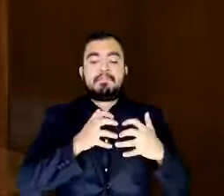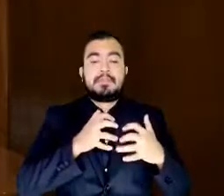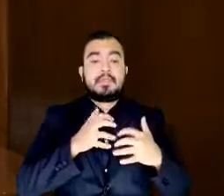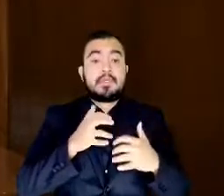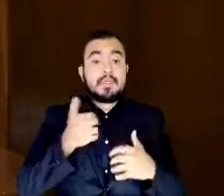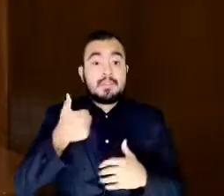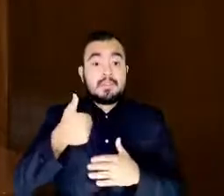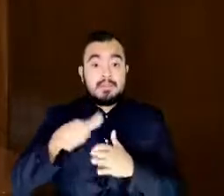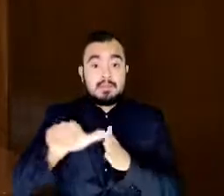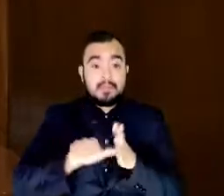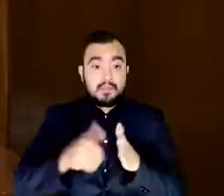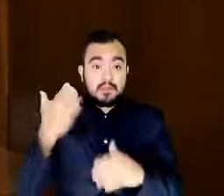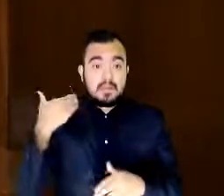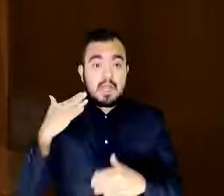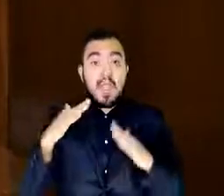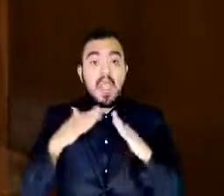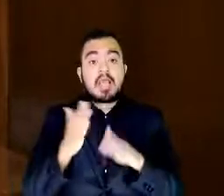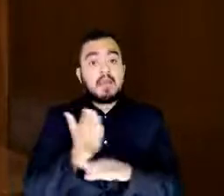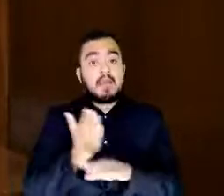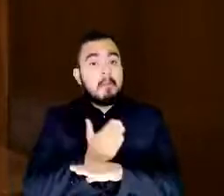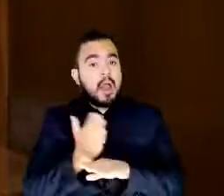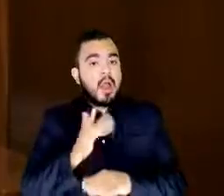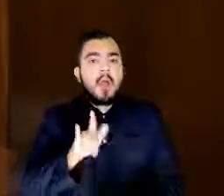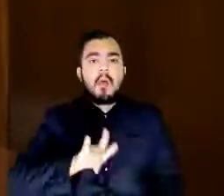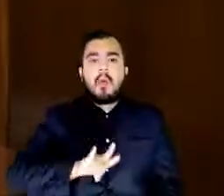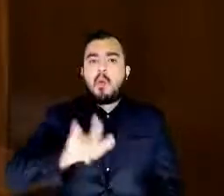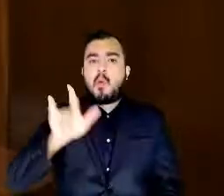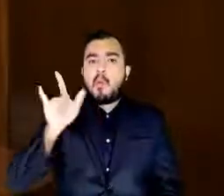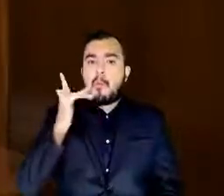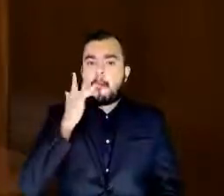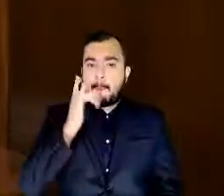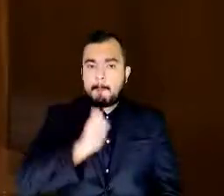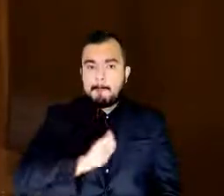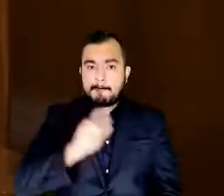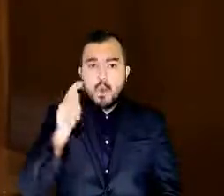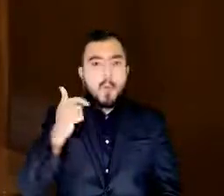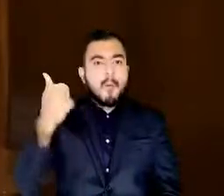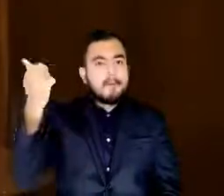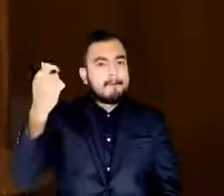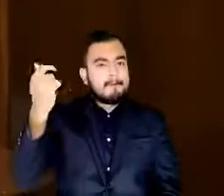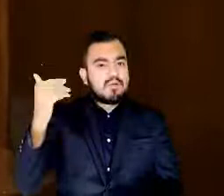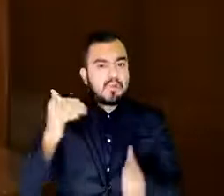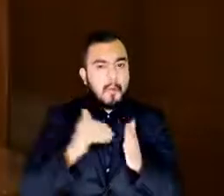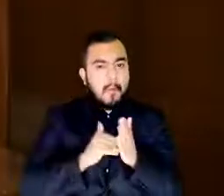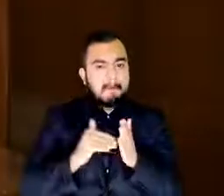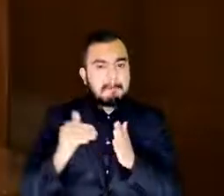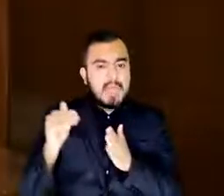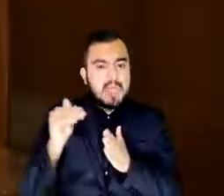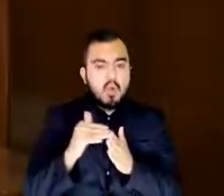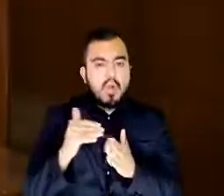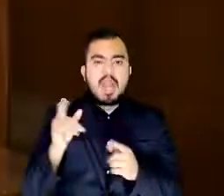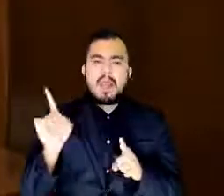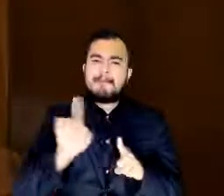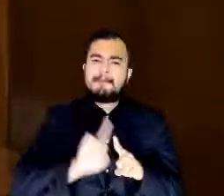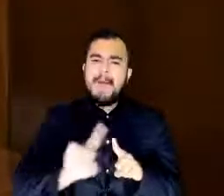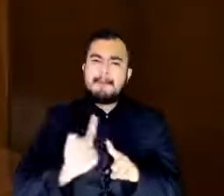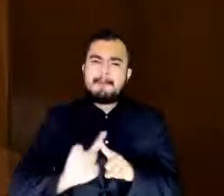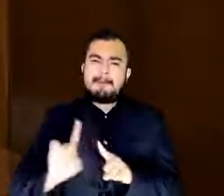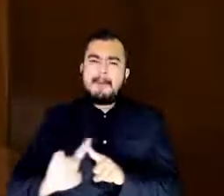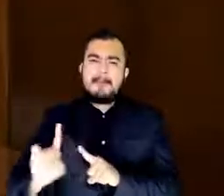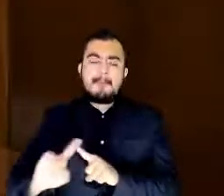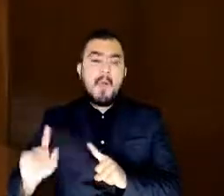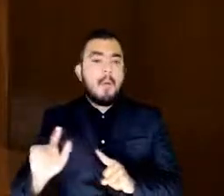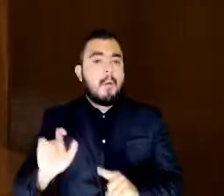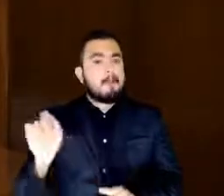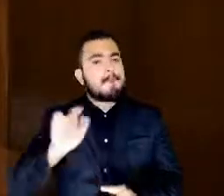Con casas blancas, aviones de lujo, pensiones millonarias y un sinfín de actos de